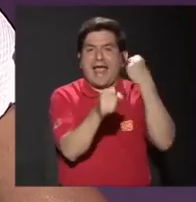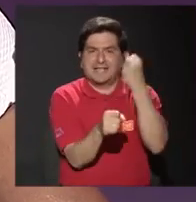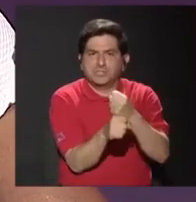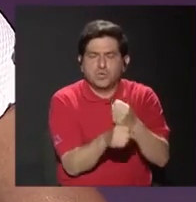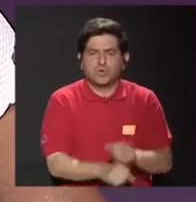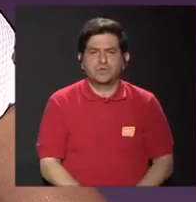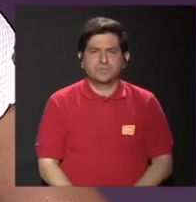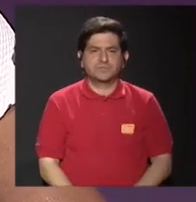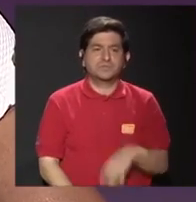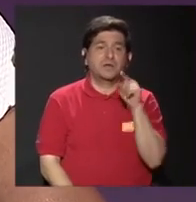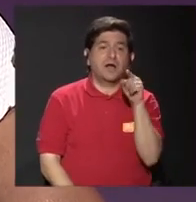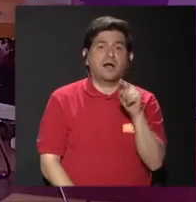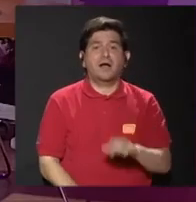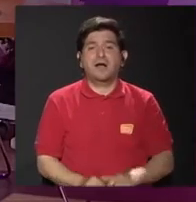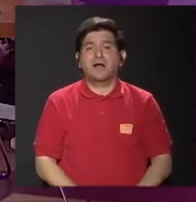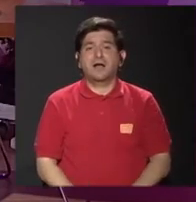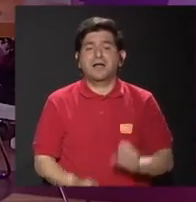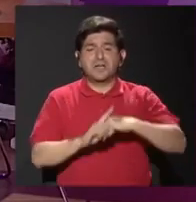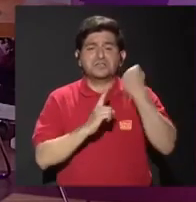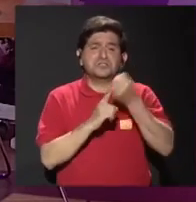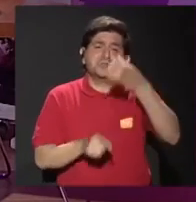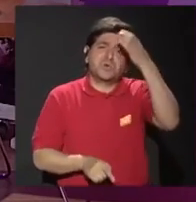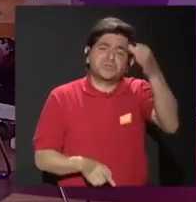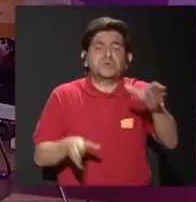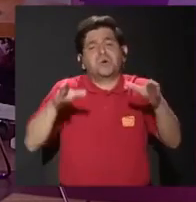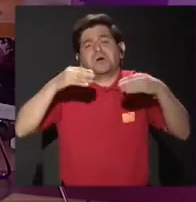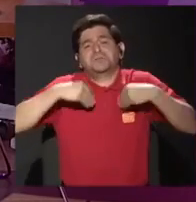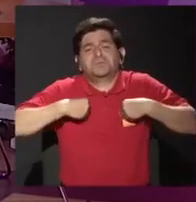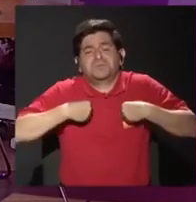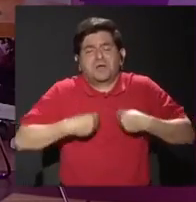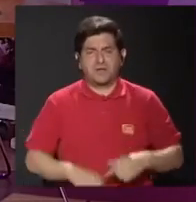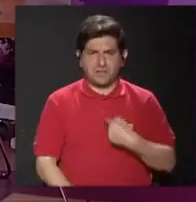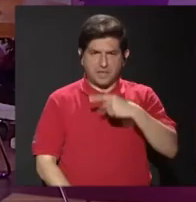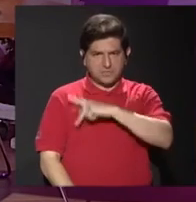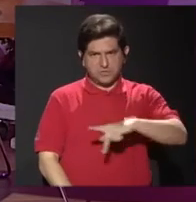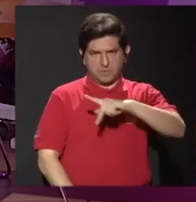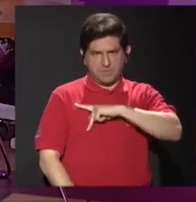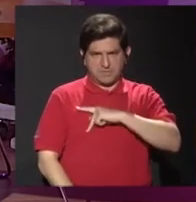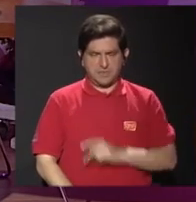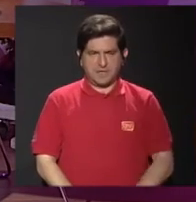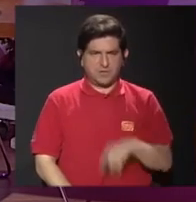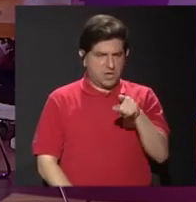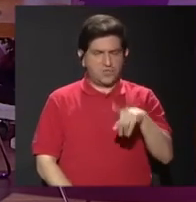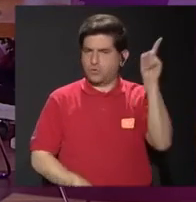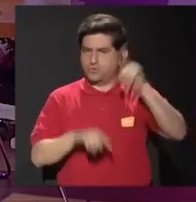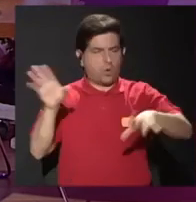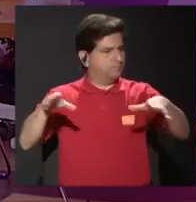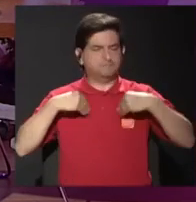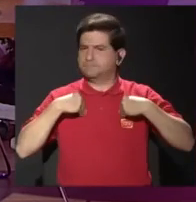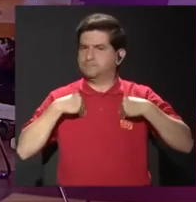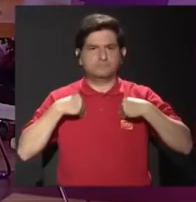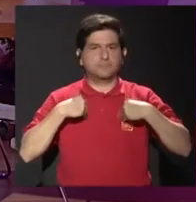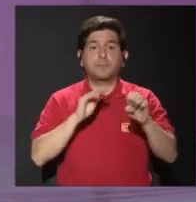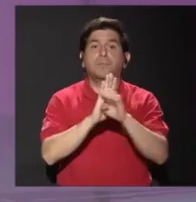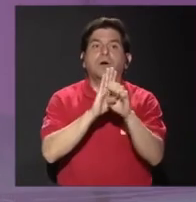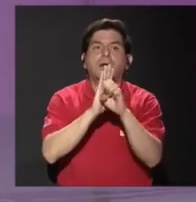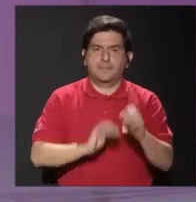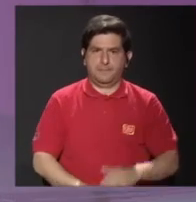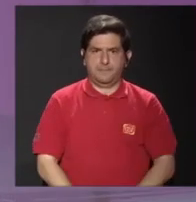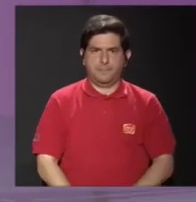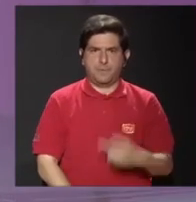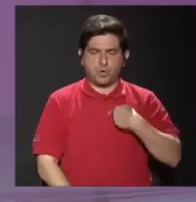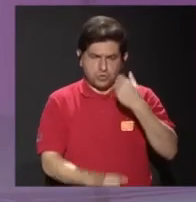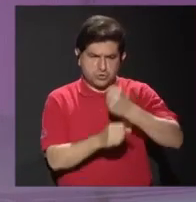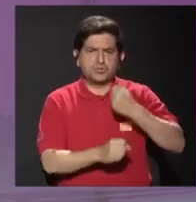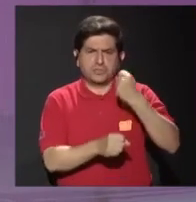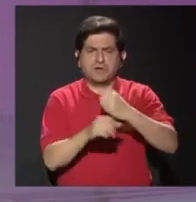con ojos de que esto culturalmente es aceptable para mí en lo personal es absolutamente inaceptable por ejemplo cuando me ha